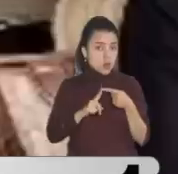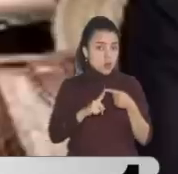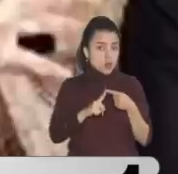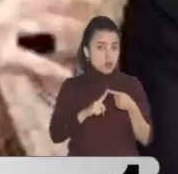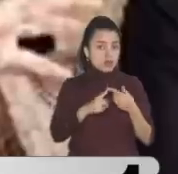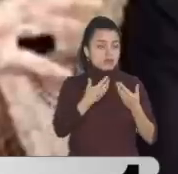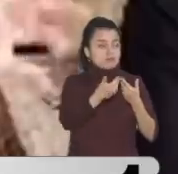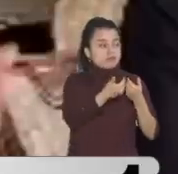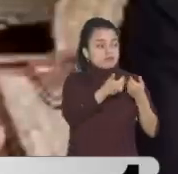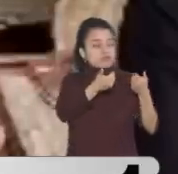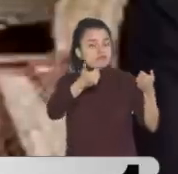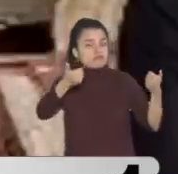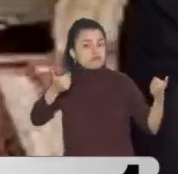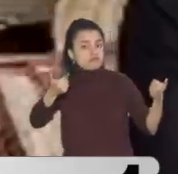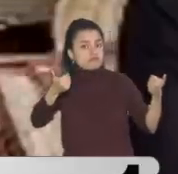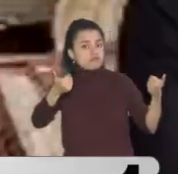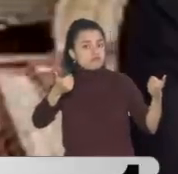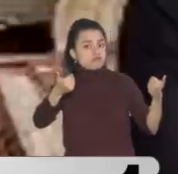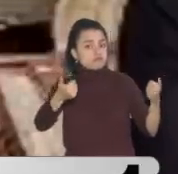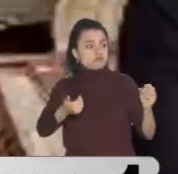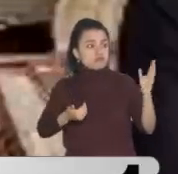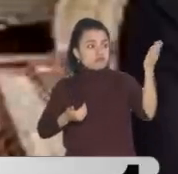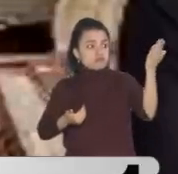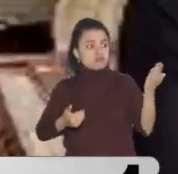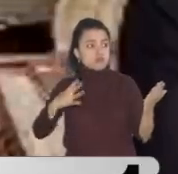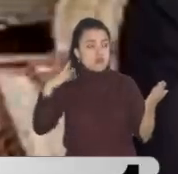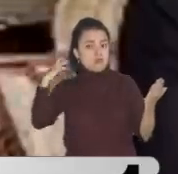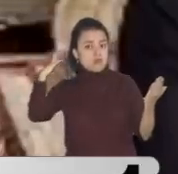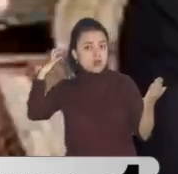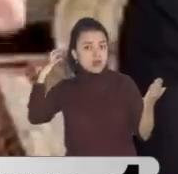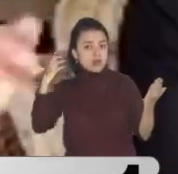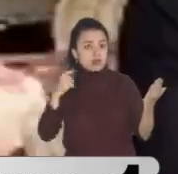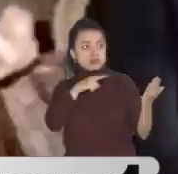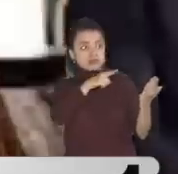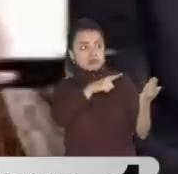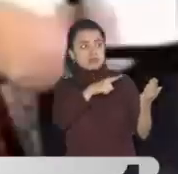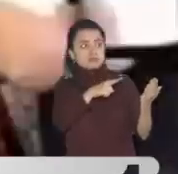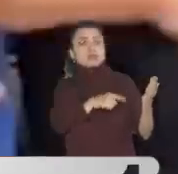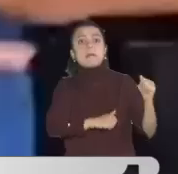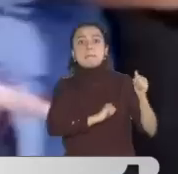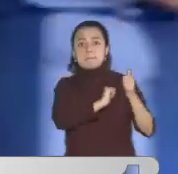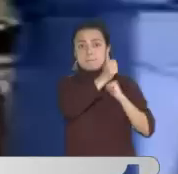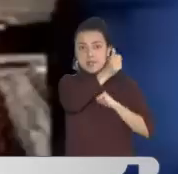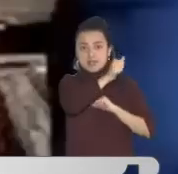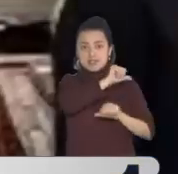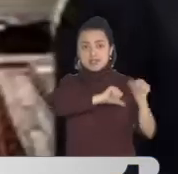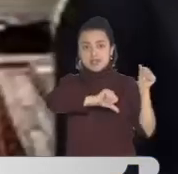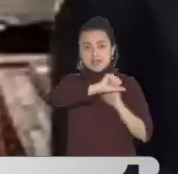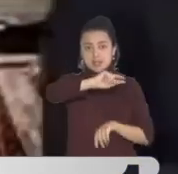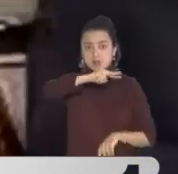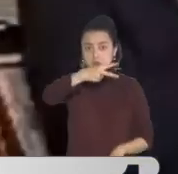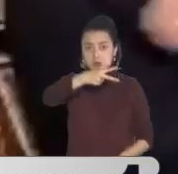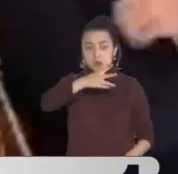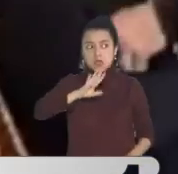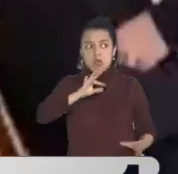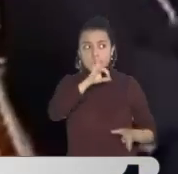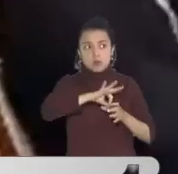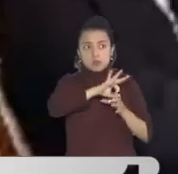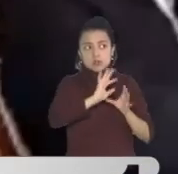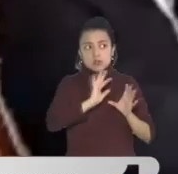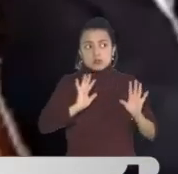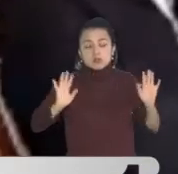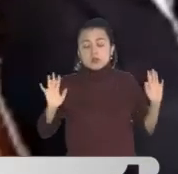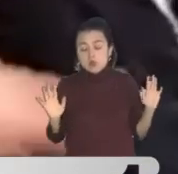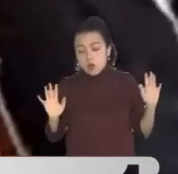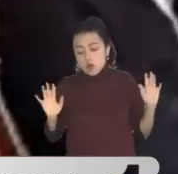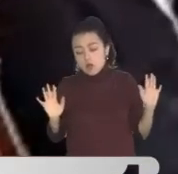y hacer que el señor Fajardo, que tampoco es confiable, pueda sobrevivir para que divida la votación del centro, lo decíamos antes